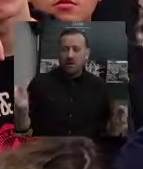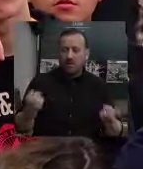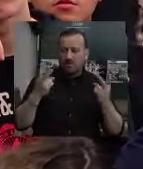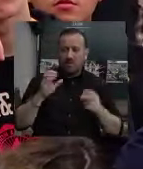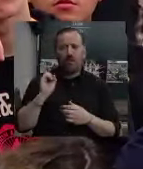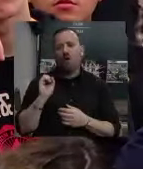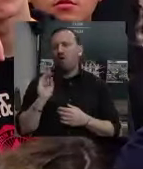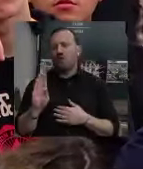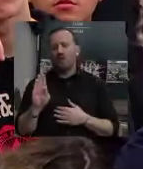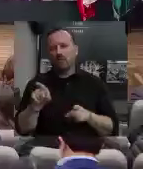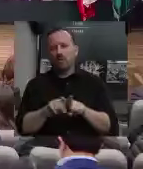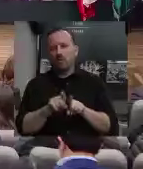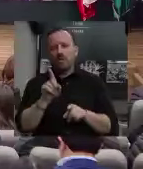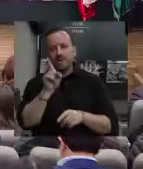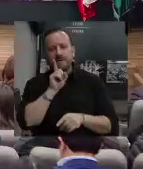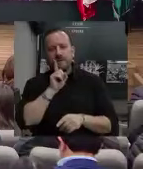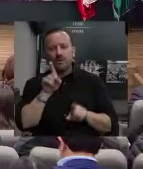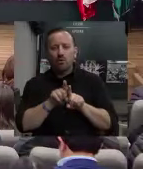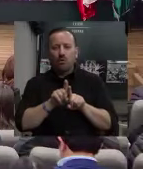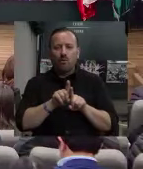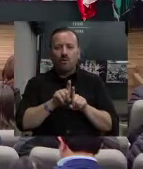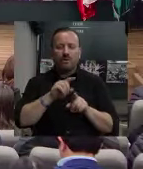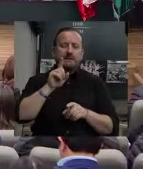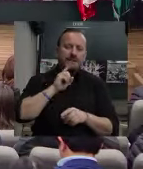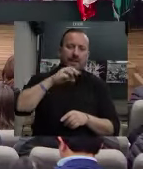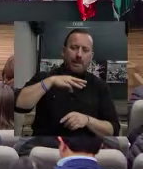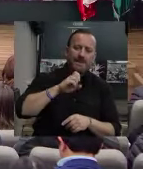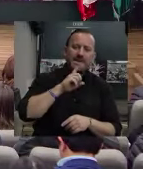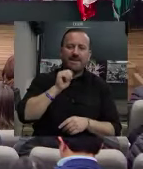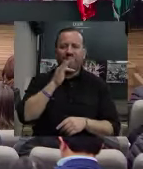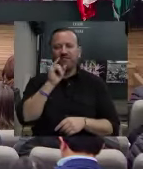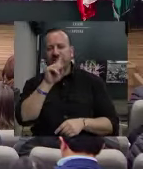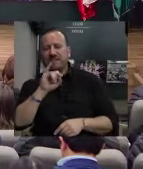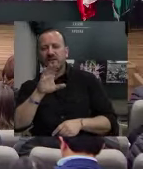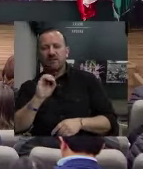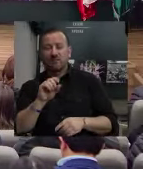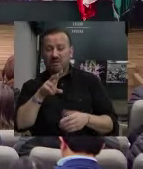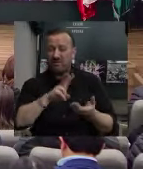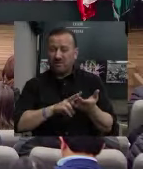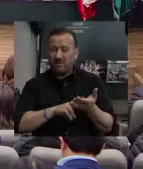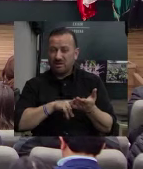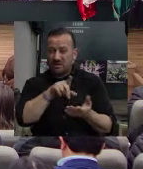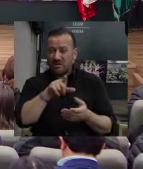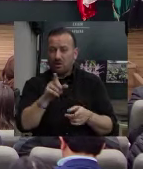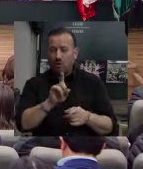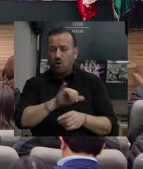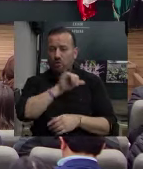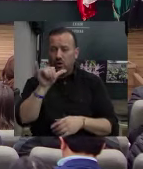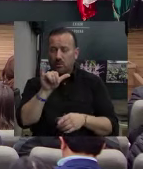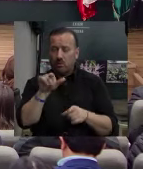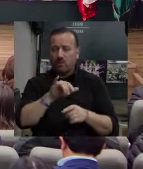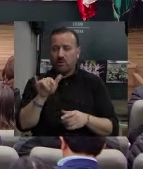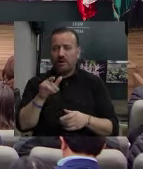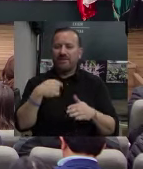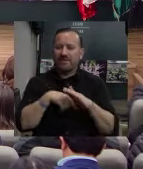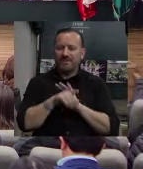Obvio que también tiene algo de metafísico pero la verdadera metafísica no es después de lo físico es